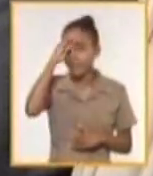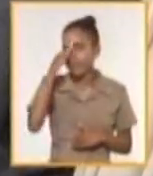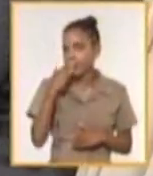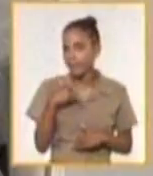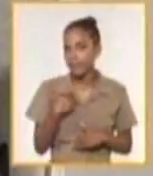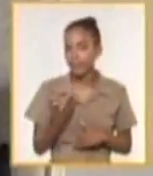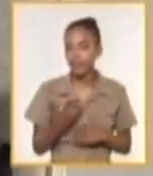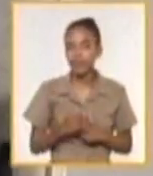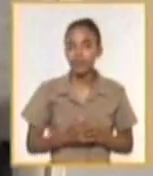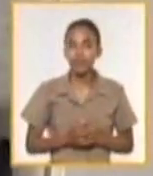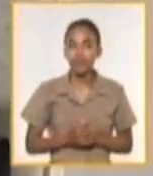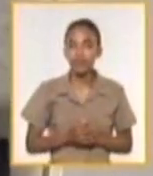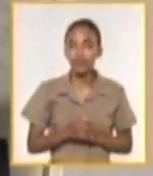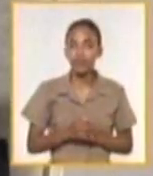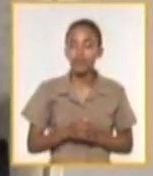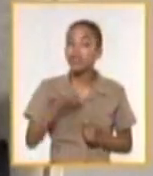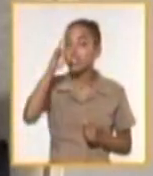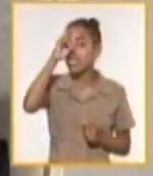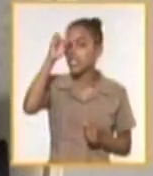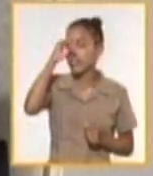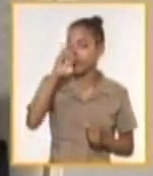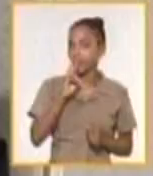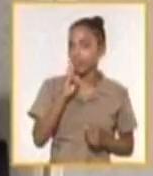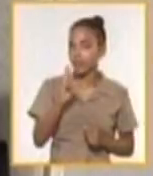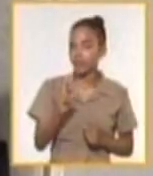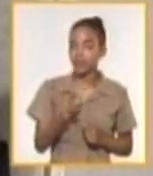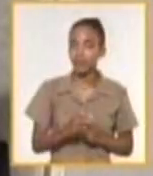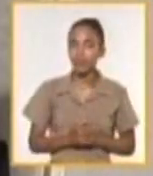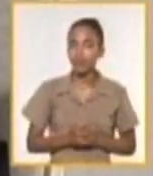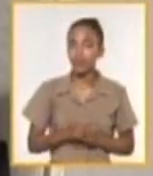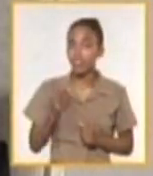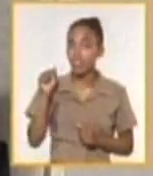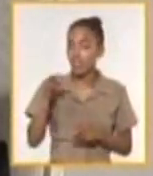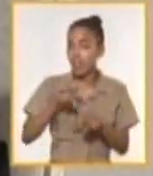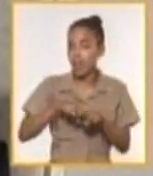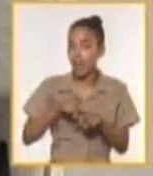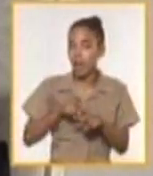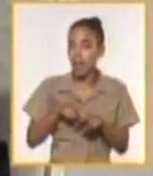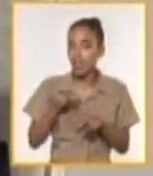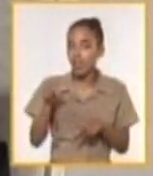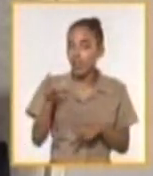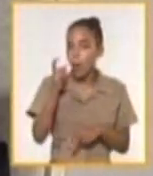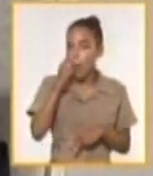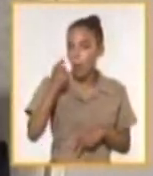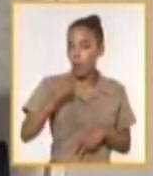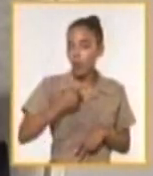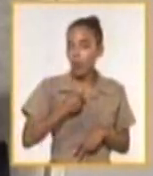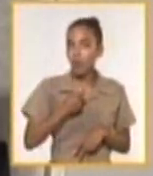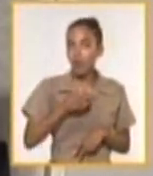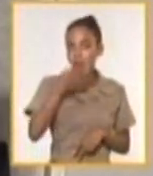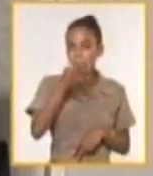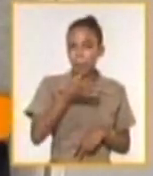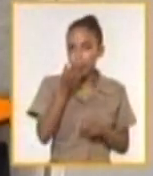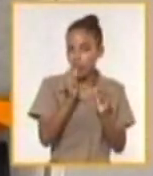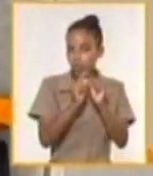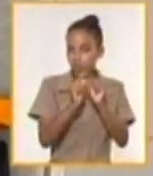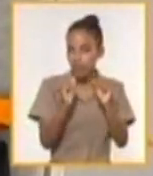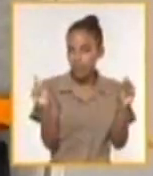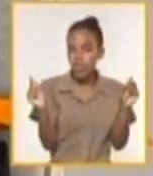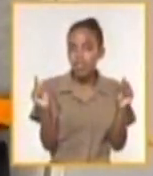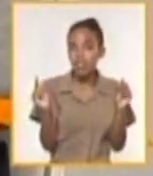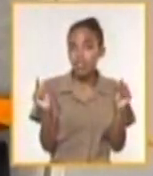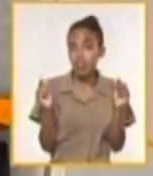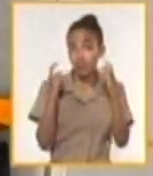duda. Armando Hart es un hombre que evoluciona, obviamente, él lo dice en una frase tremenda, es